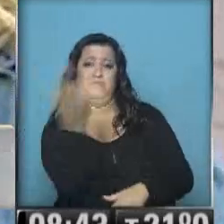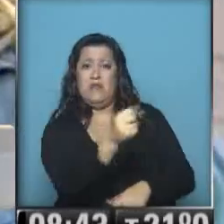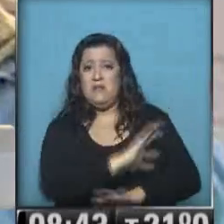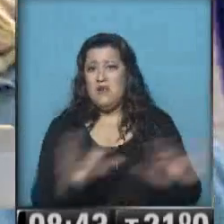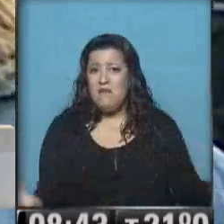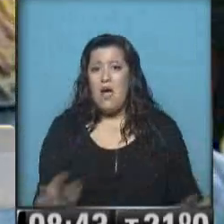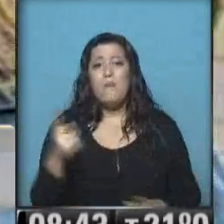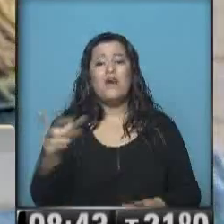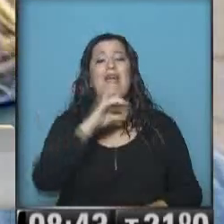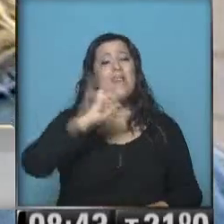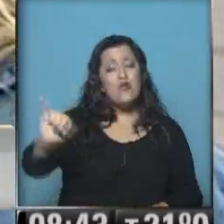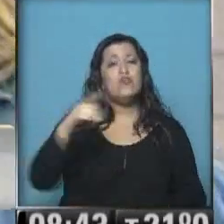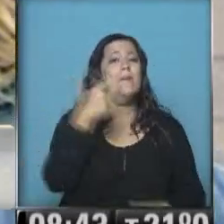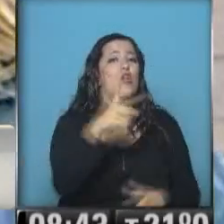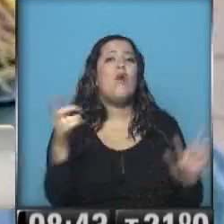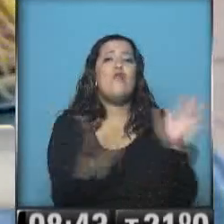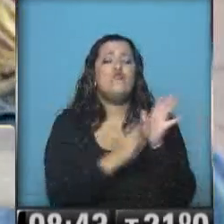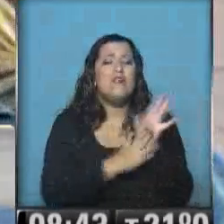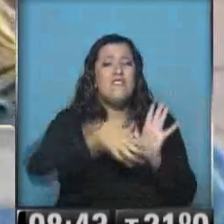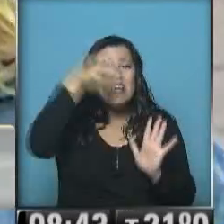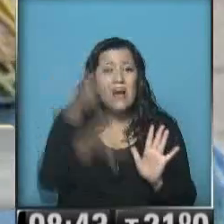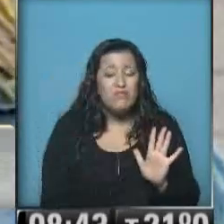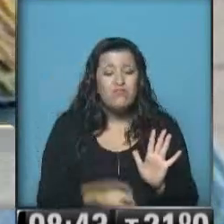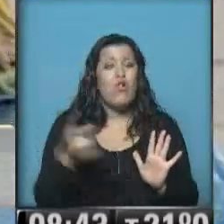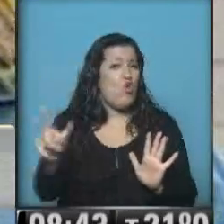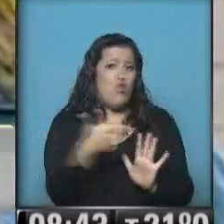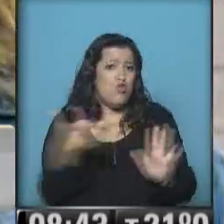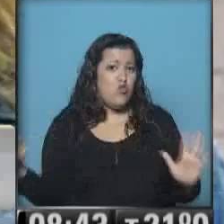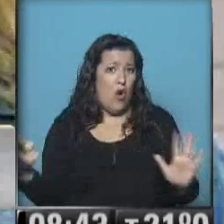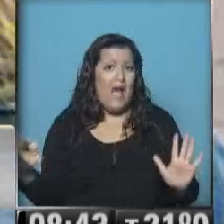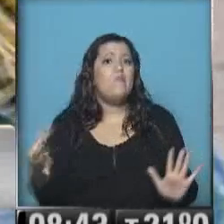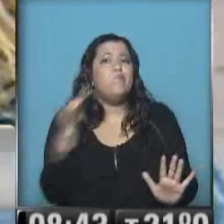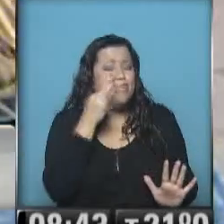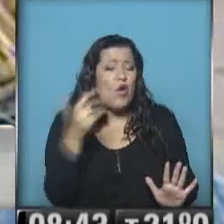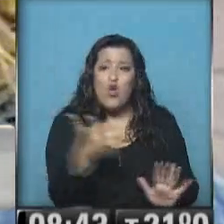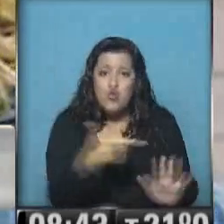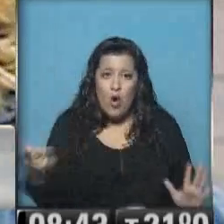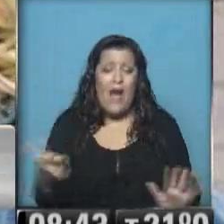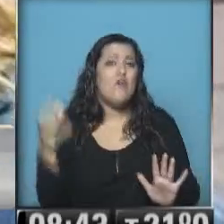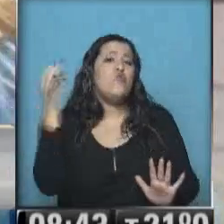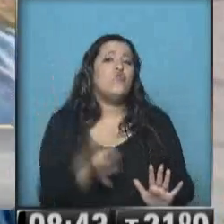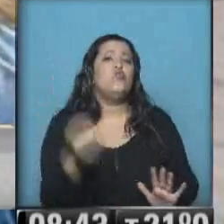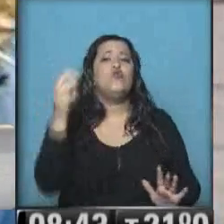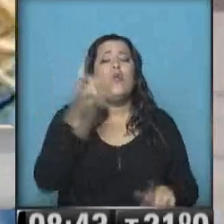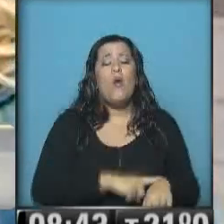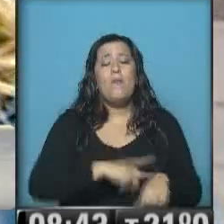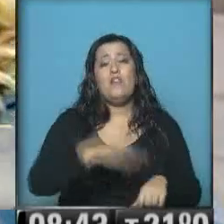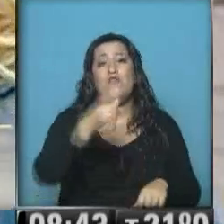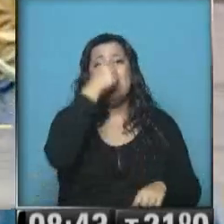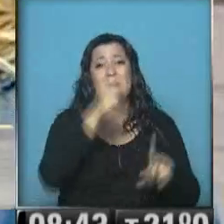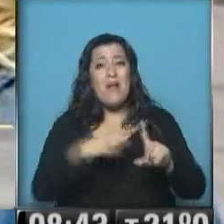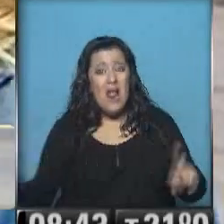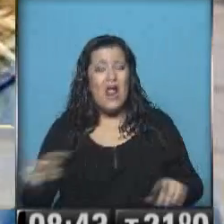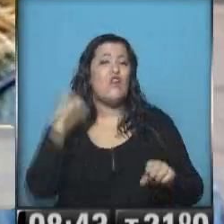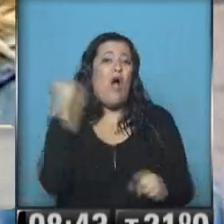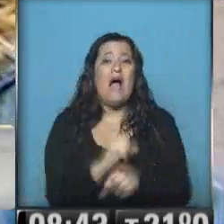hay pericias que justifiquen que este acto fue fehaciente y es fin de semana largo hasta el martes no se